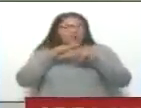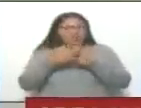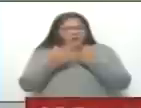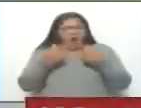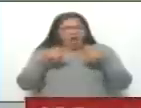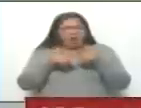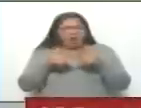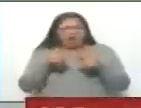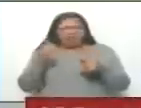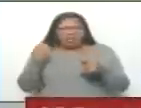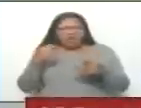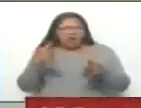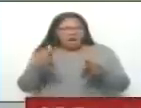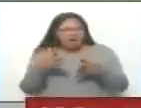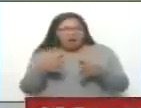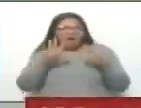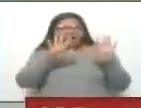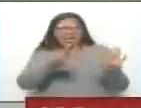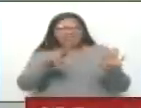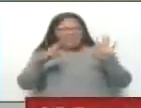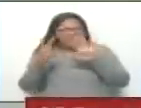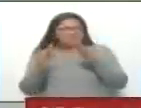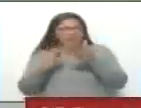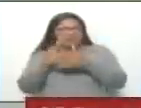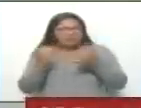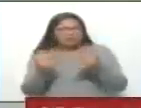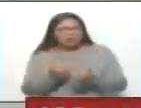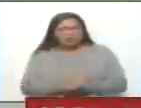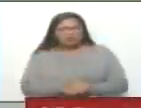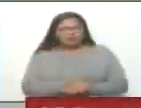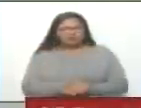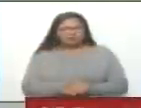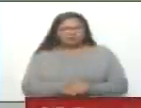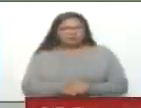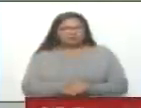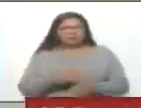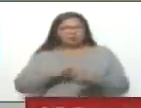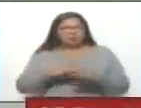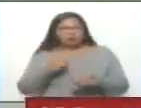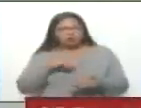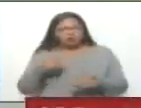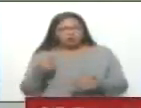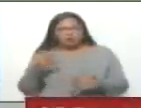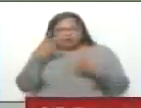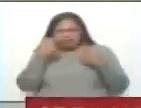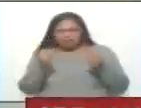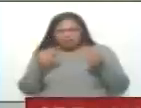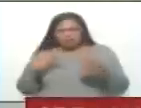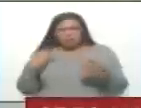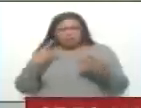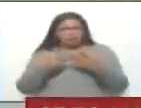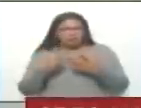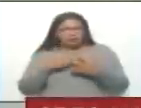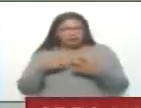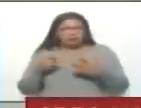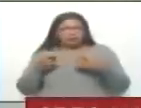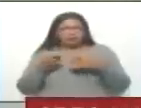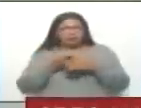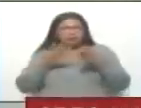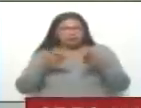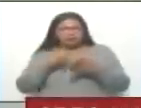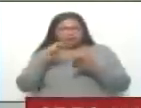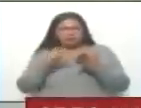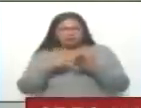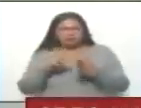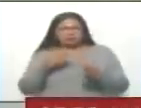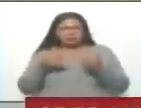lo vamos a lograr las 17 federaciones y el Ejecutivo Nacional, porque entendemos que hay voluntad del gobierno nacional a pesar de